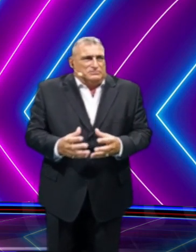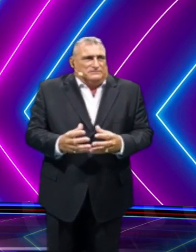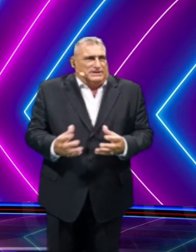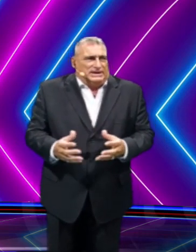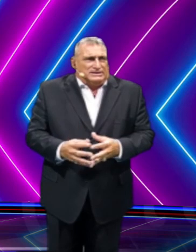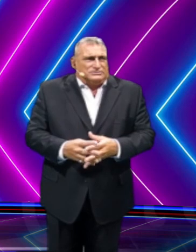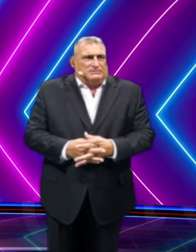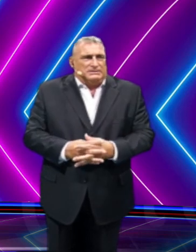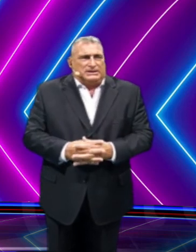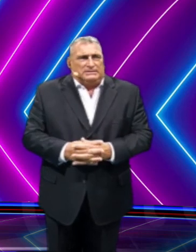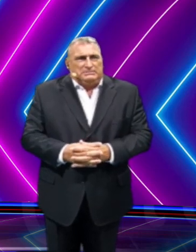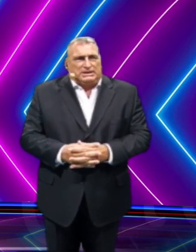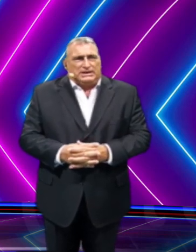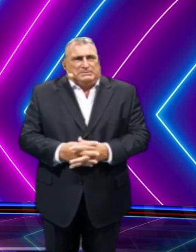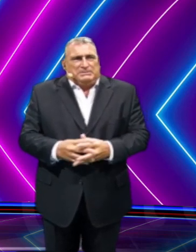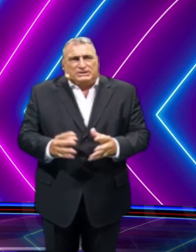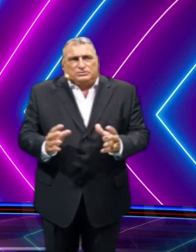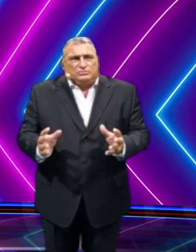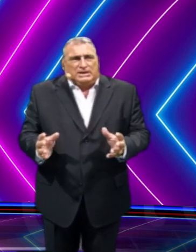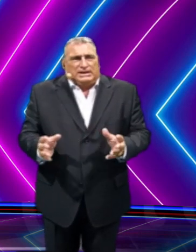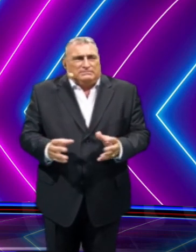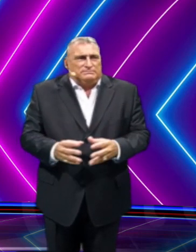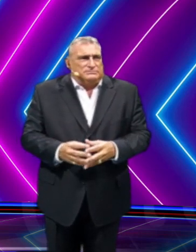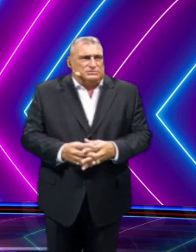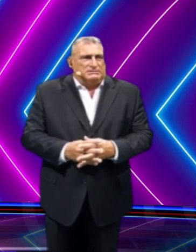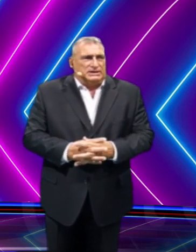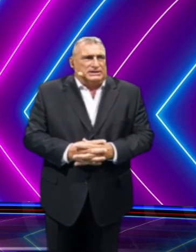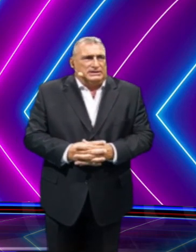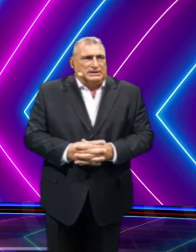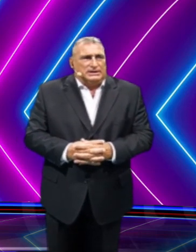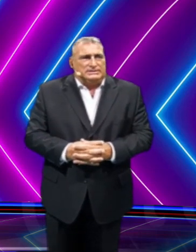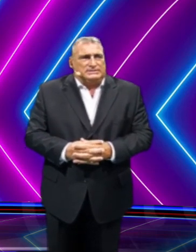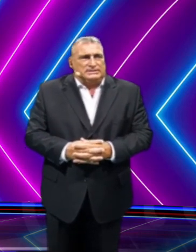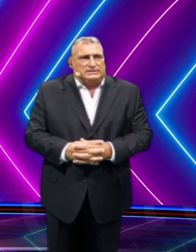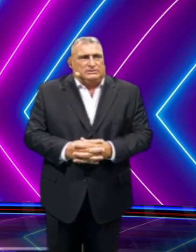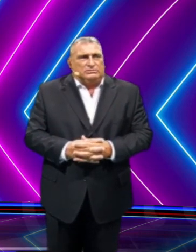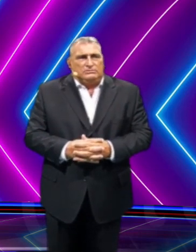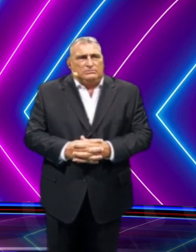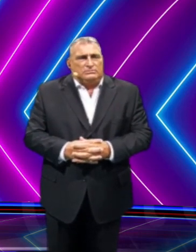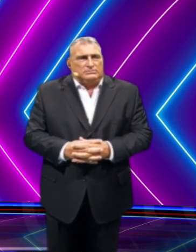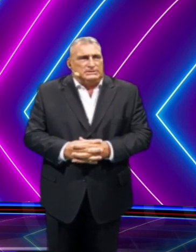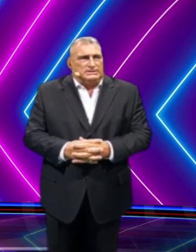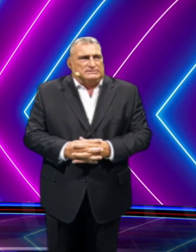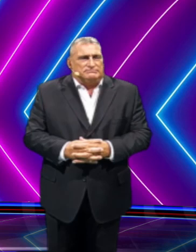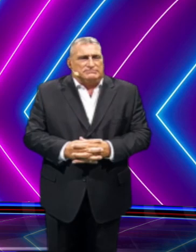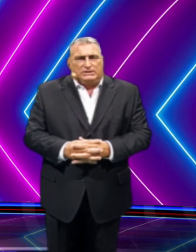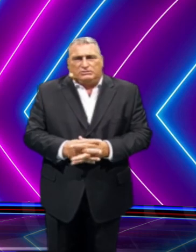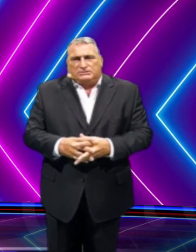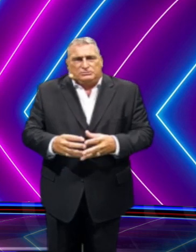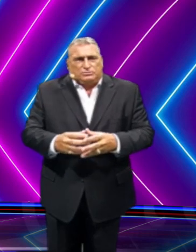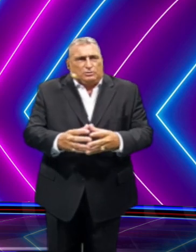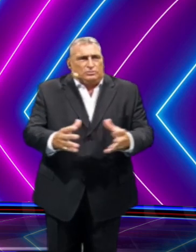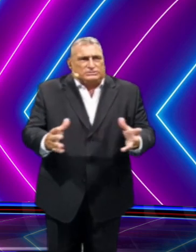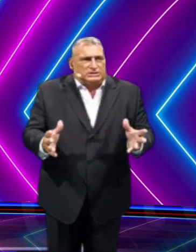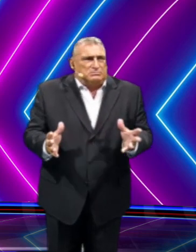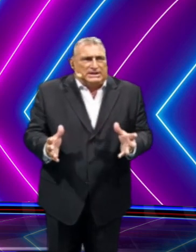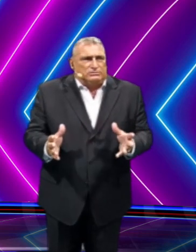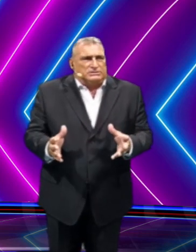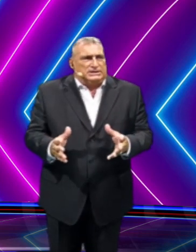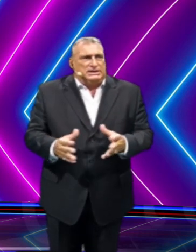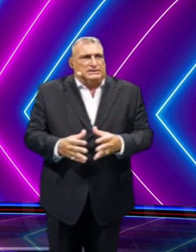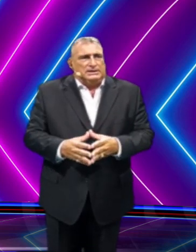muy fea. Yo la verdad que a mí me cayó muy mal. Yo la verdad que en ese sentido creo que todo ser